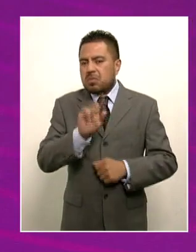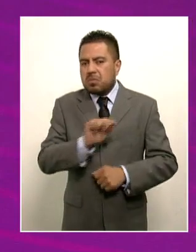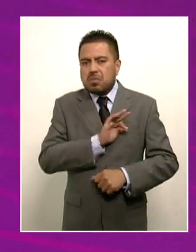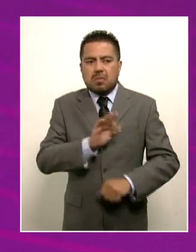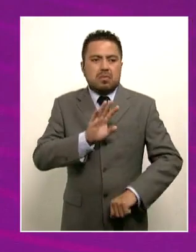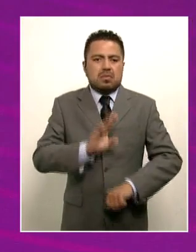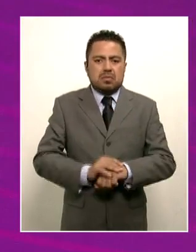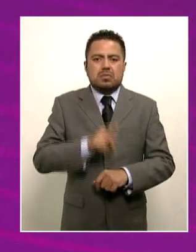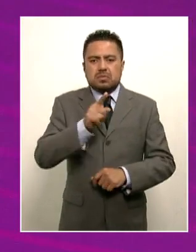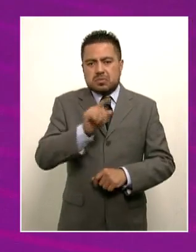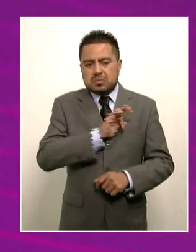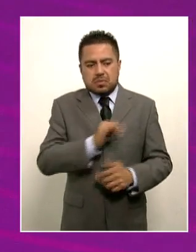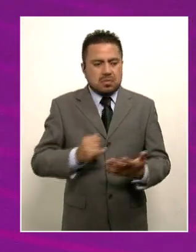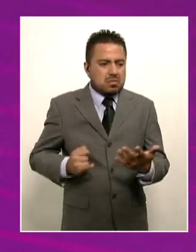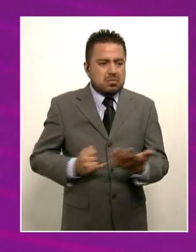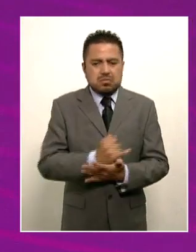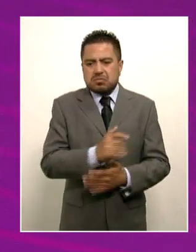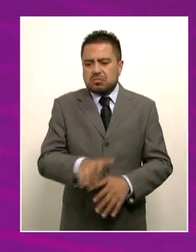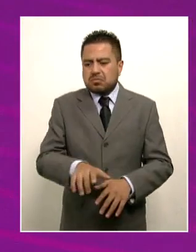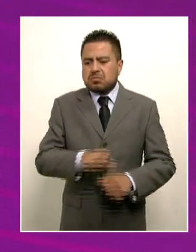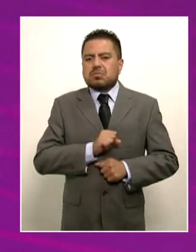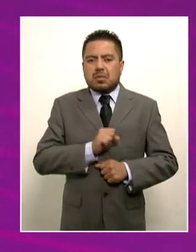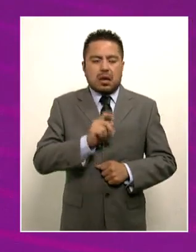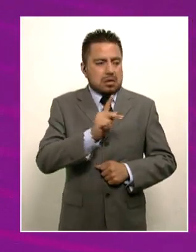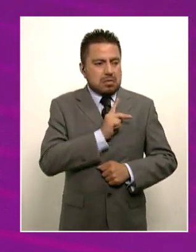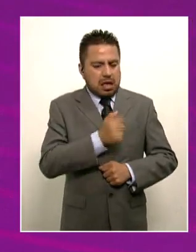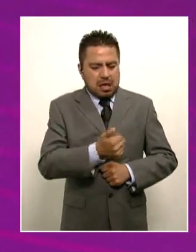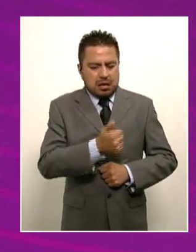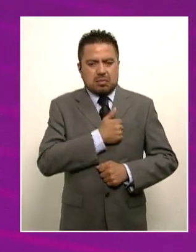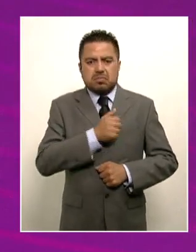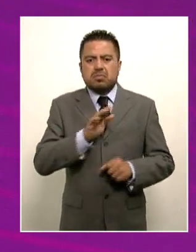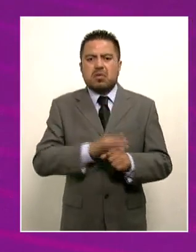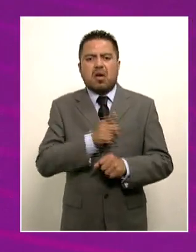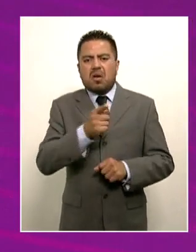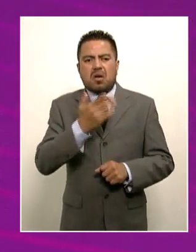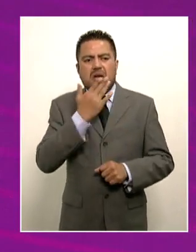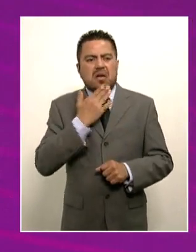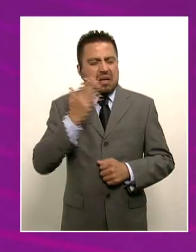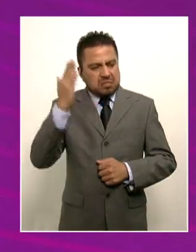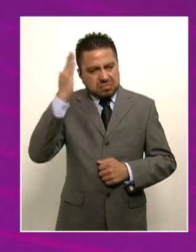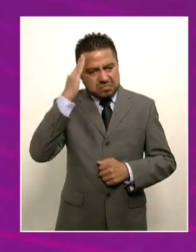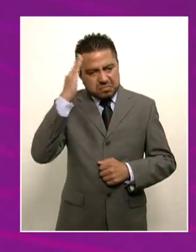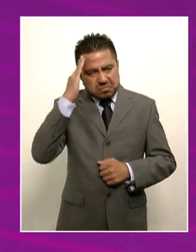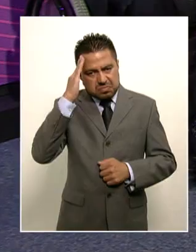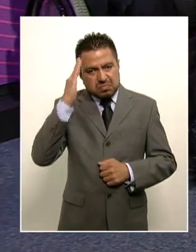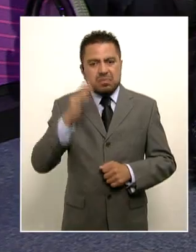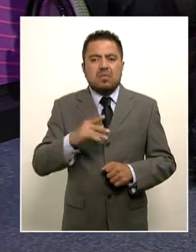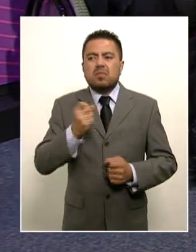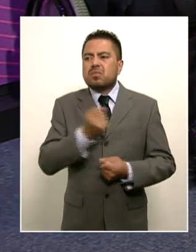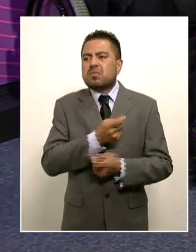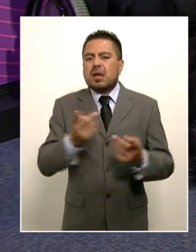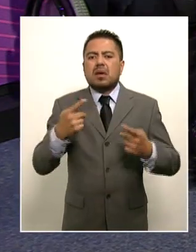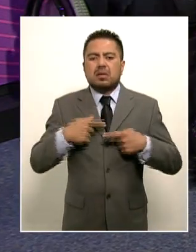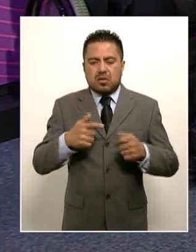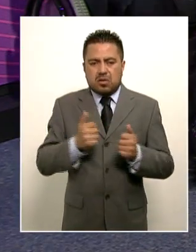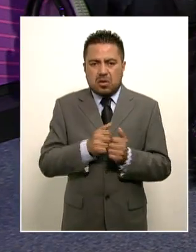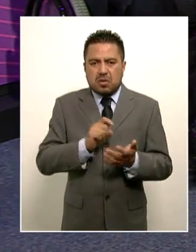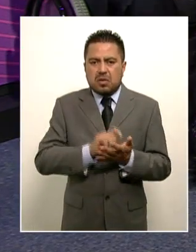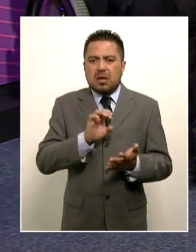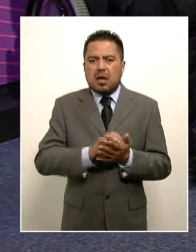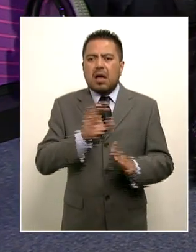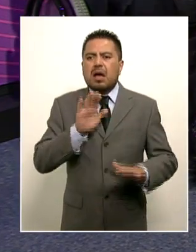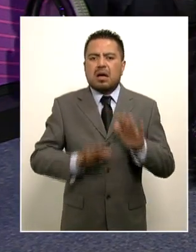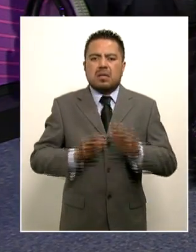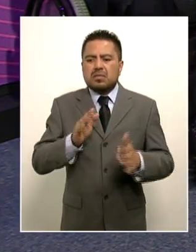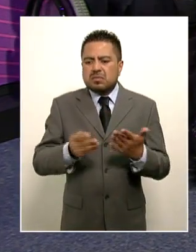tú tomes esas decisiones, ¿no? Porque te considera incapaz, ¿no? Mucho a las personas con discapacidad se nos